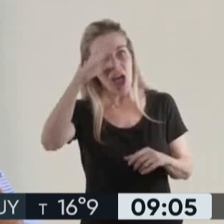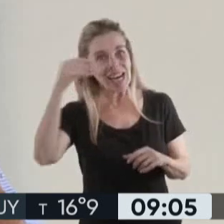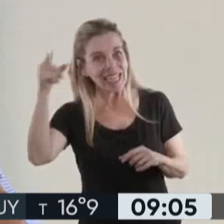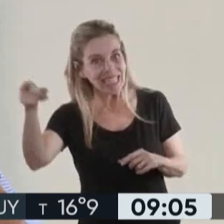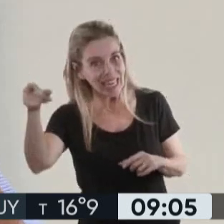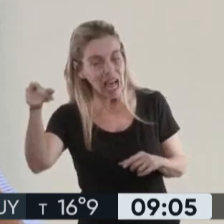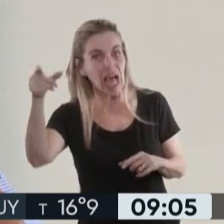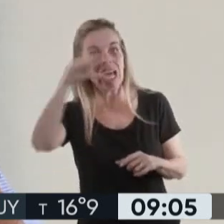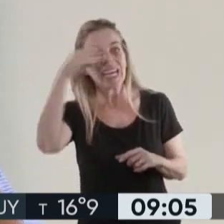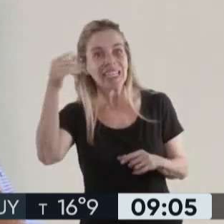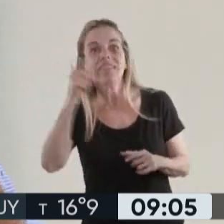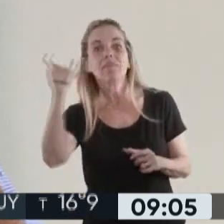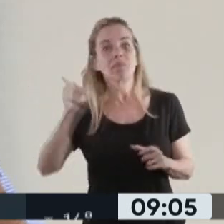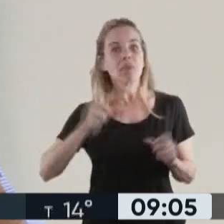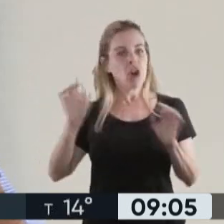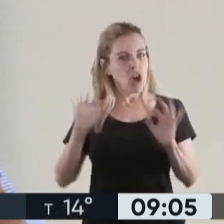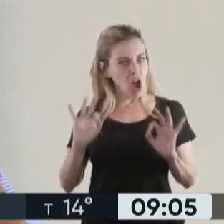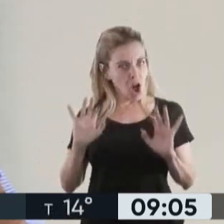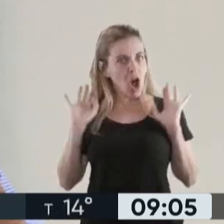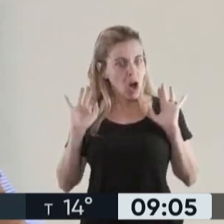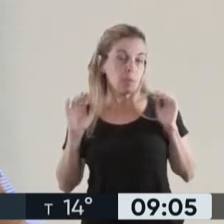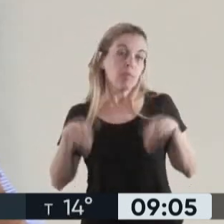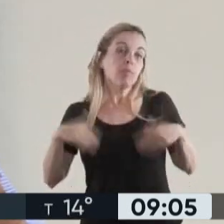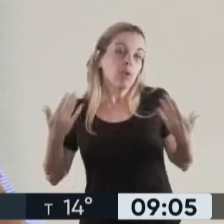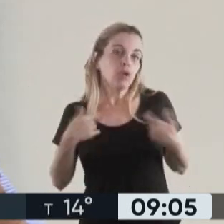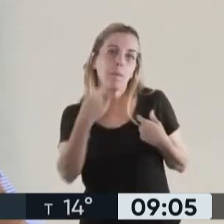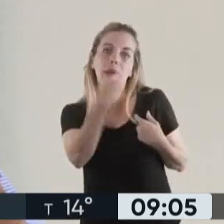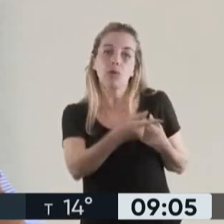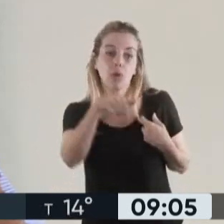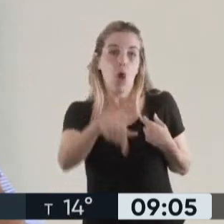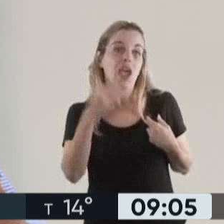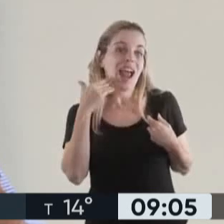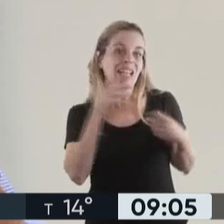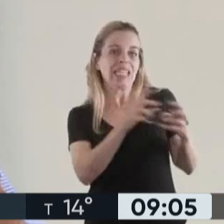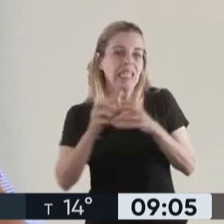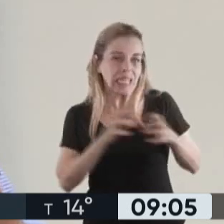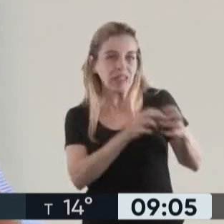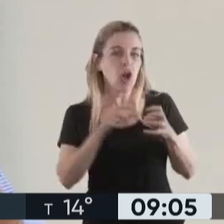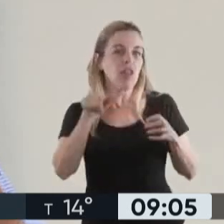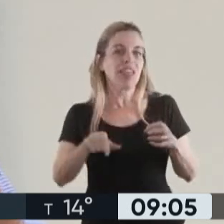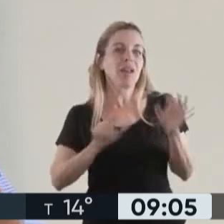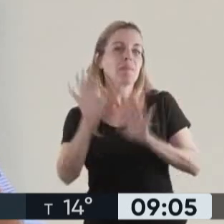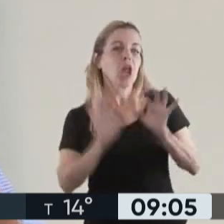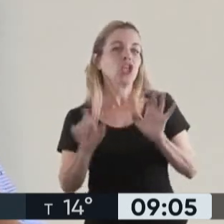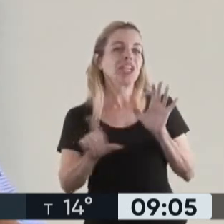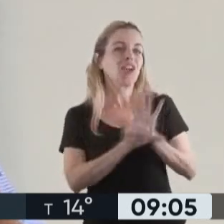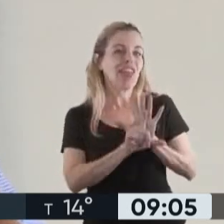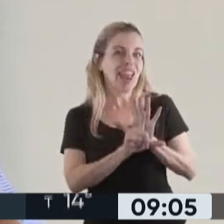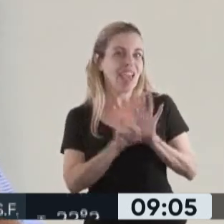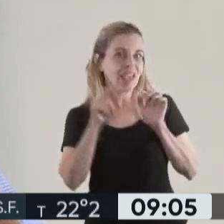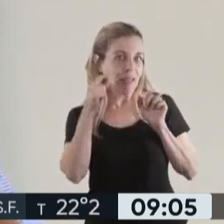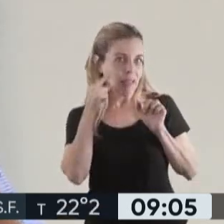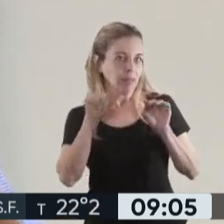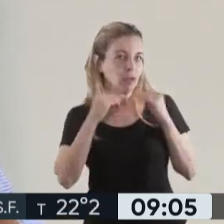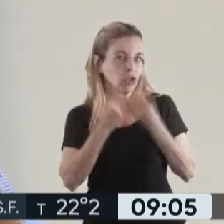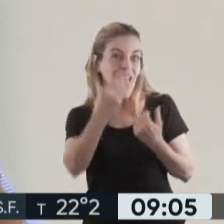por esa relación, teniendo en cuenta que esta tarde el Senado va a convertir en ley el proyecto de acuerdo con el Fondo Monetario y son prácticamente 15 los